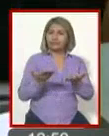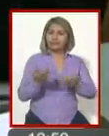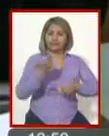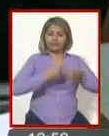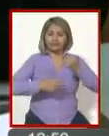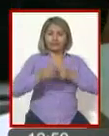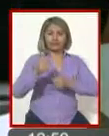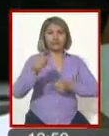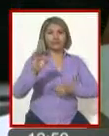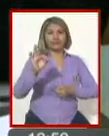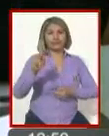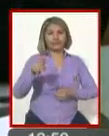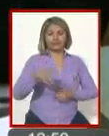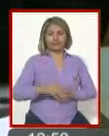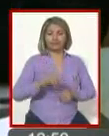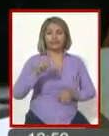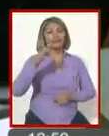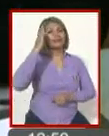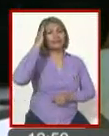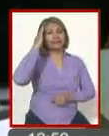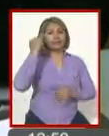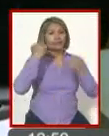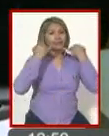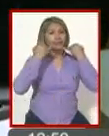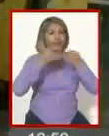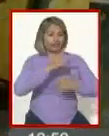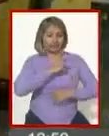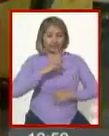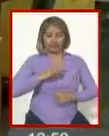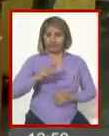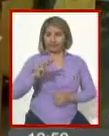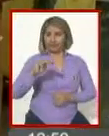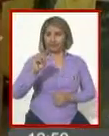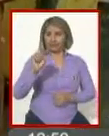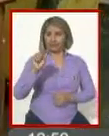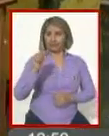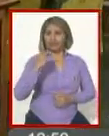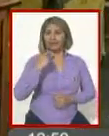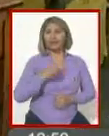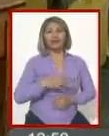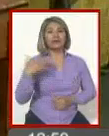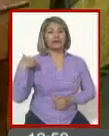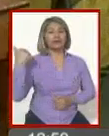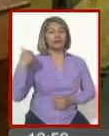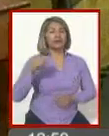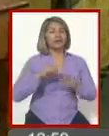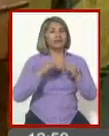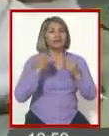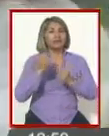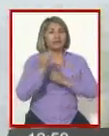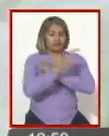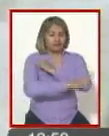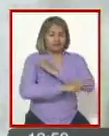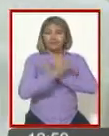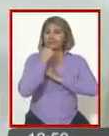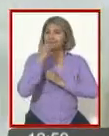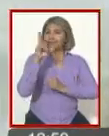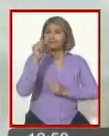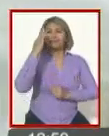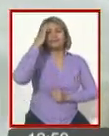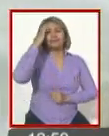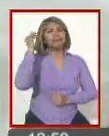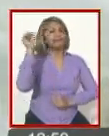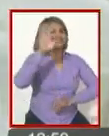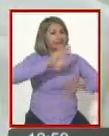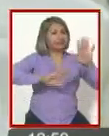del negocio de la AFP. Después de conocer esta información, el diputado del Movimiento al Socialismo y jefe de la bancada nacional dijo que no hay por